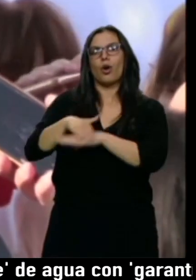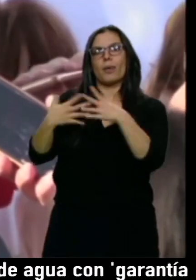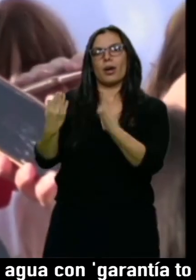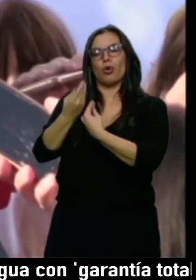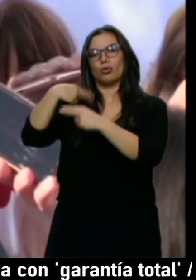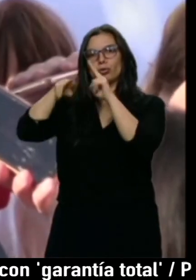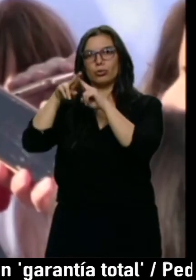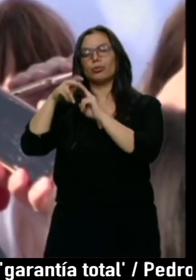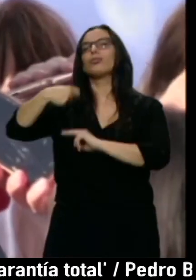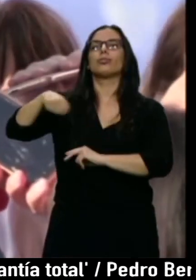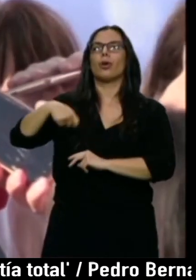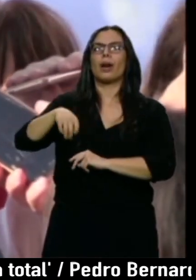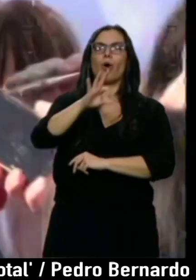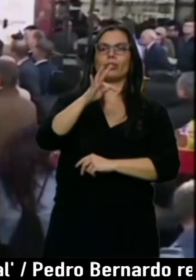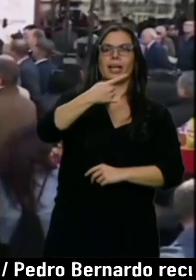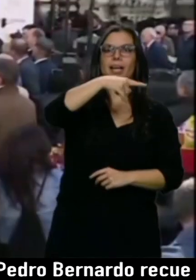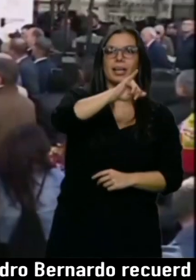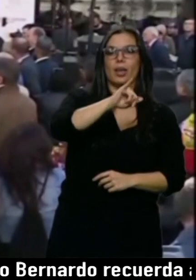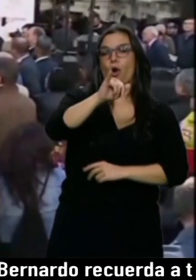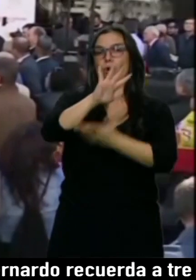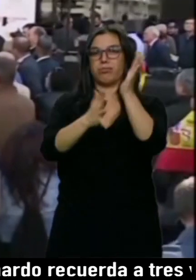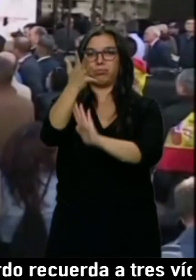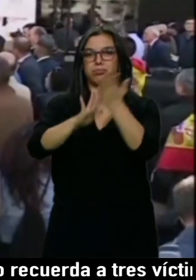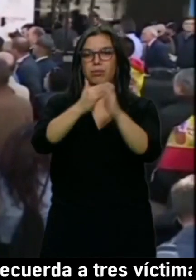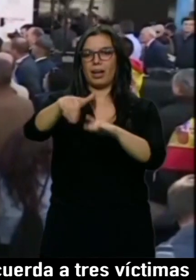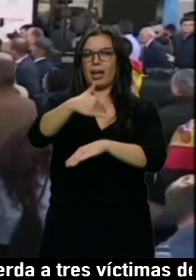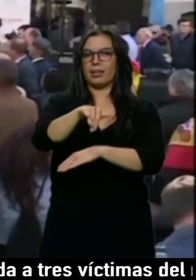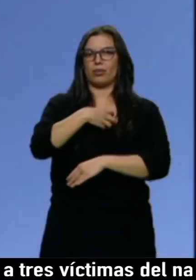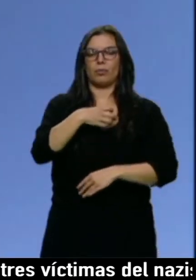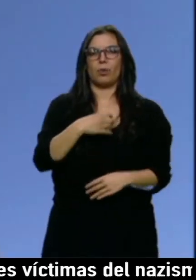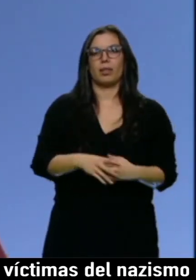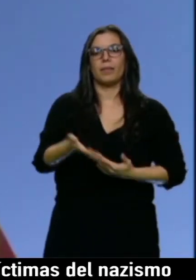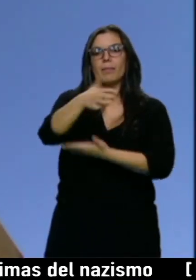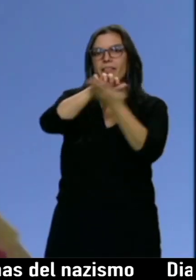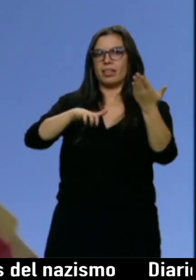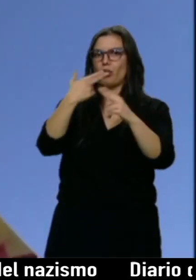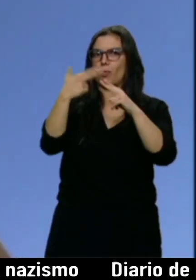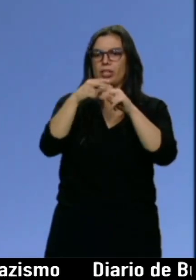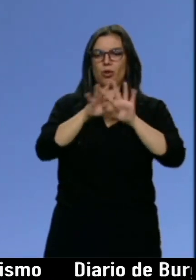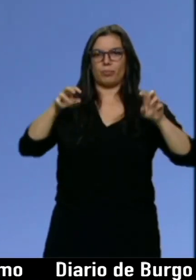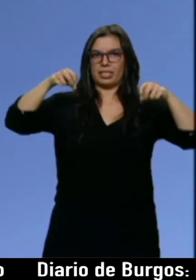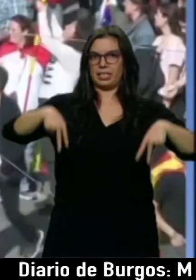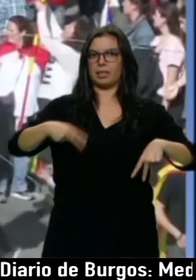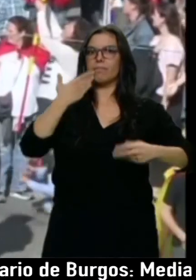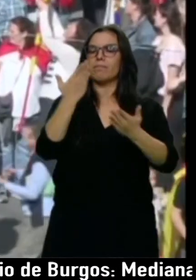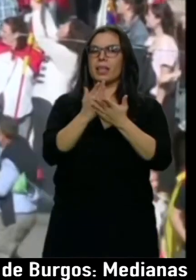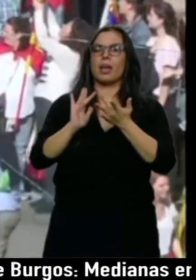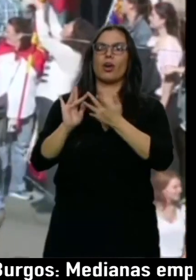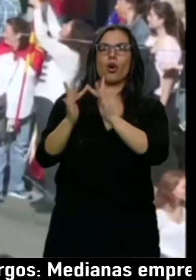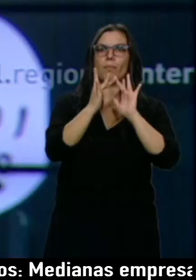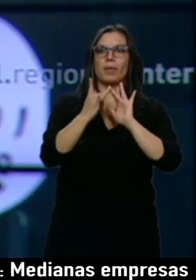Otegi, ni se puede gobernar con los que queman las calles. El manifiesto, leído sin políticos, ha pedido convivencia y un adelanto